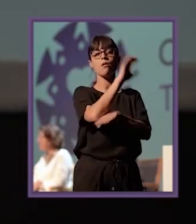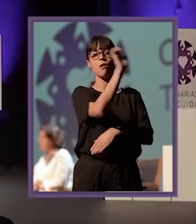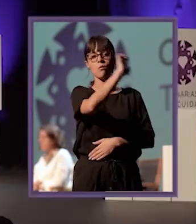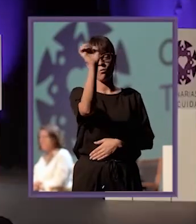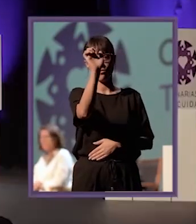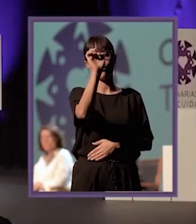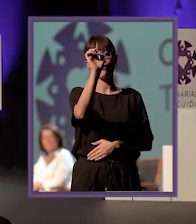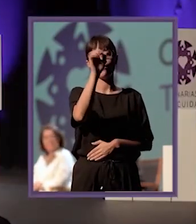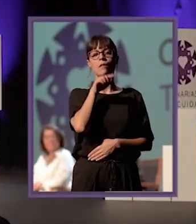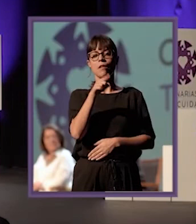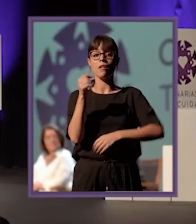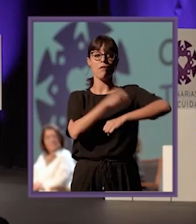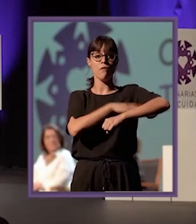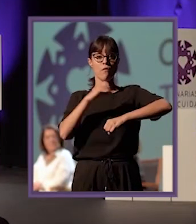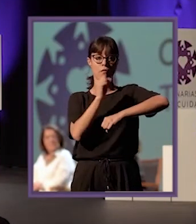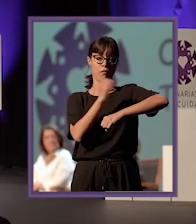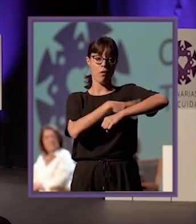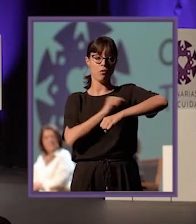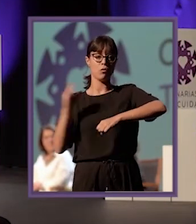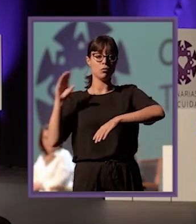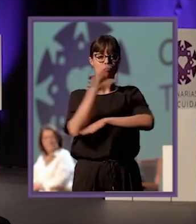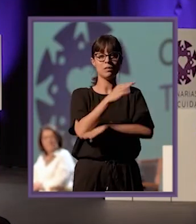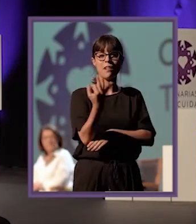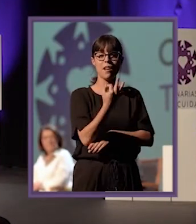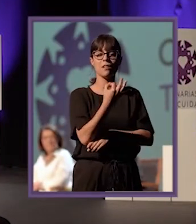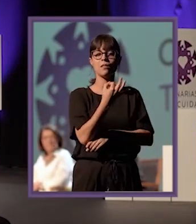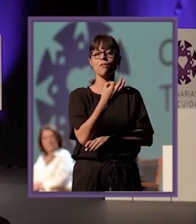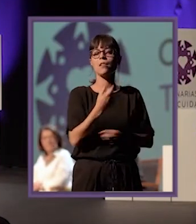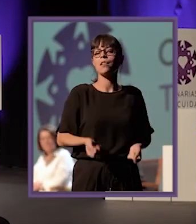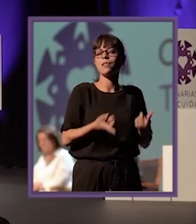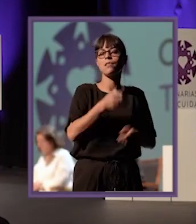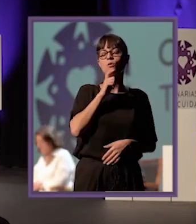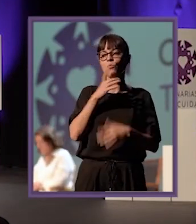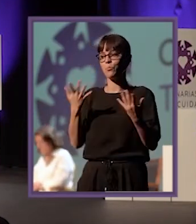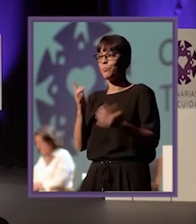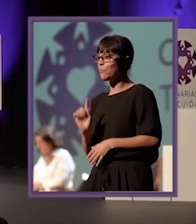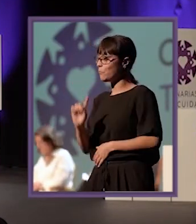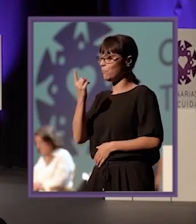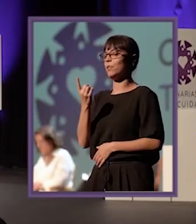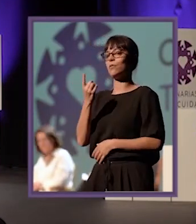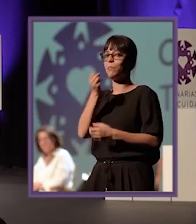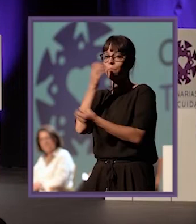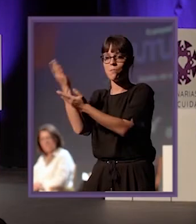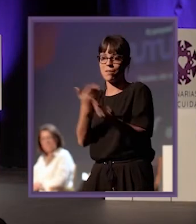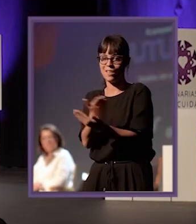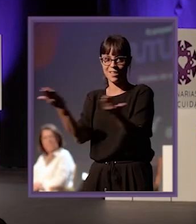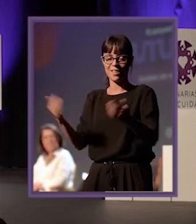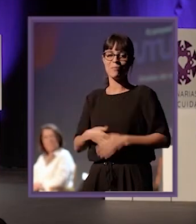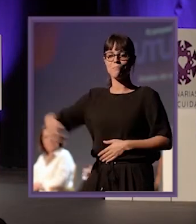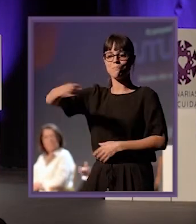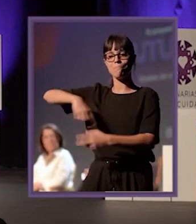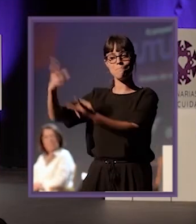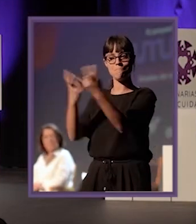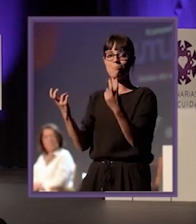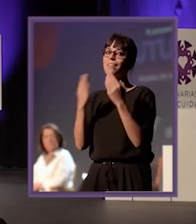utilizar? Bueno, lo primero, si me permiten, dar nuevamente la bienvenida a todos y a todas. Muchas gracias por estar aquí con nosotras presentando